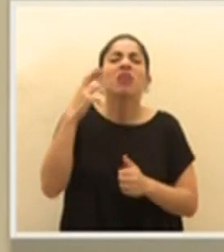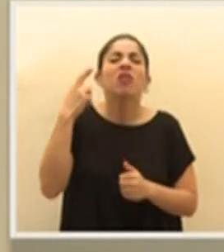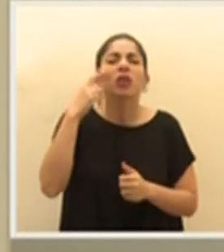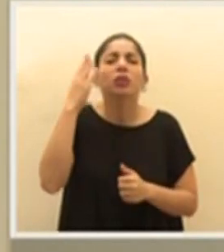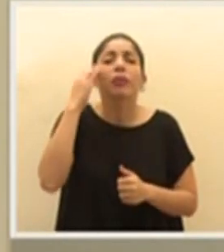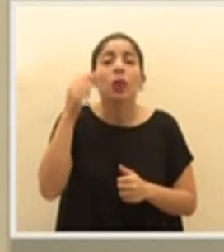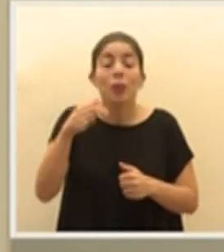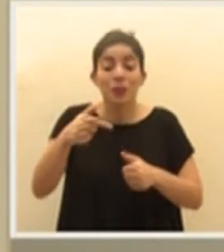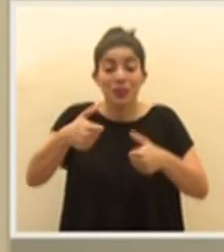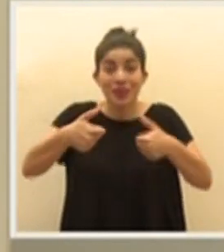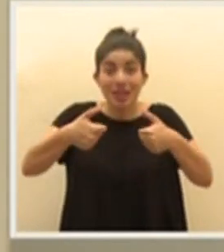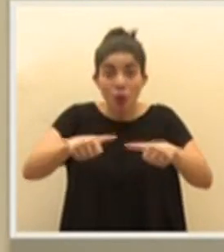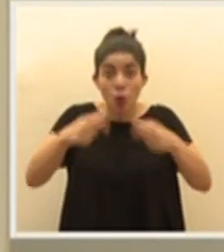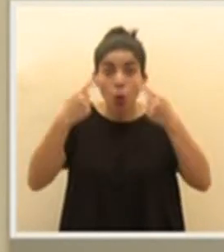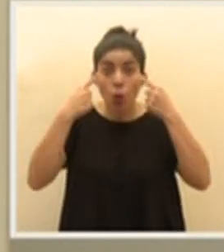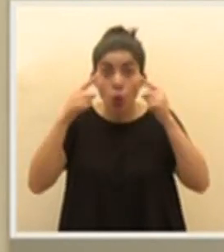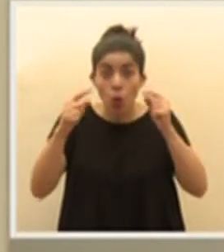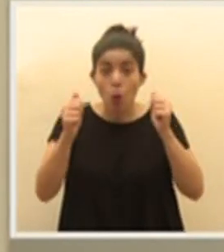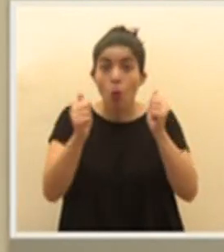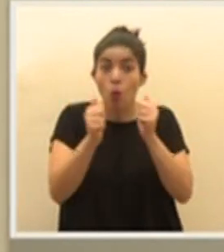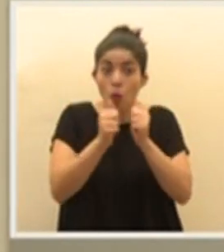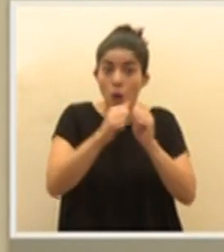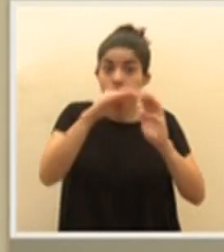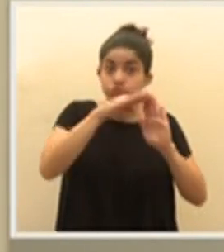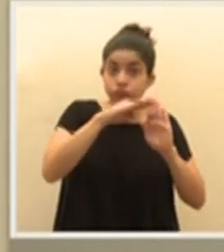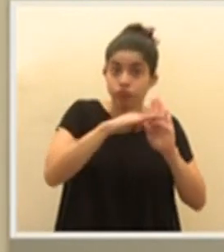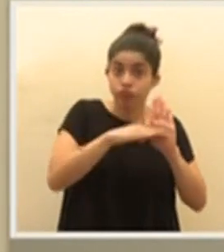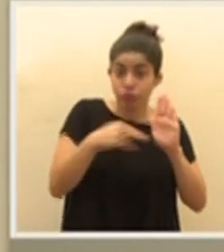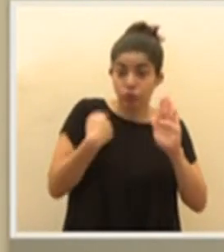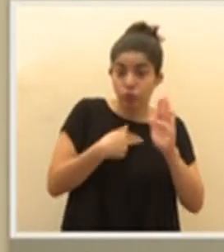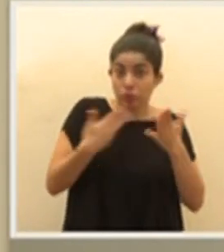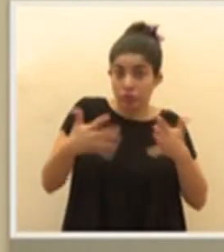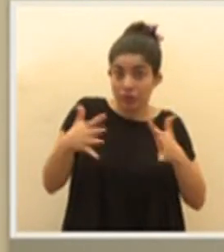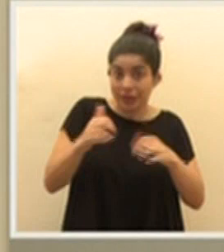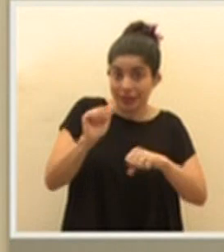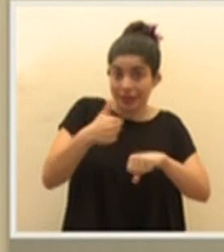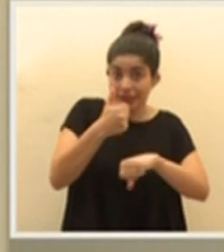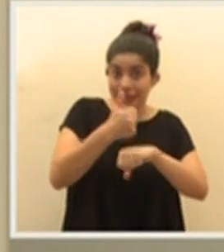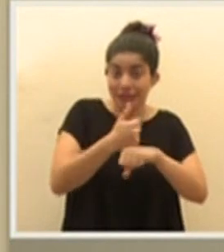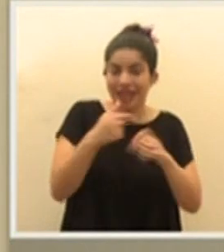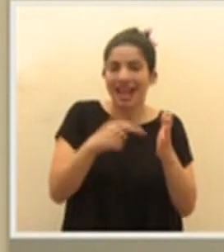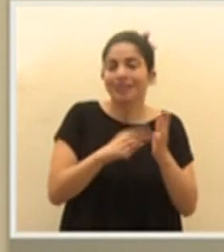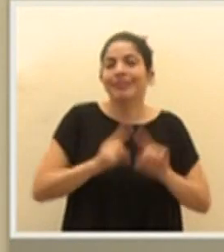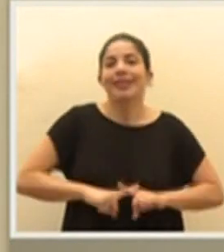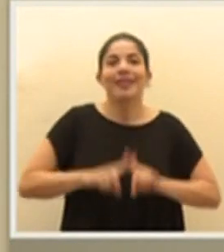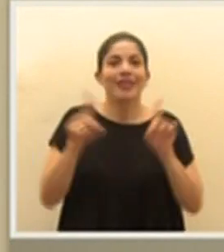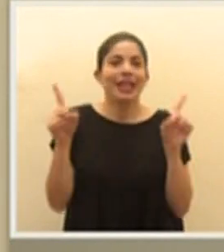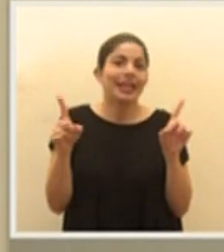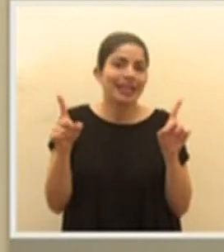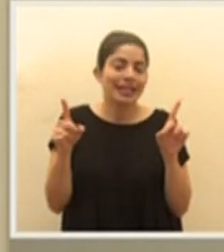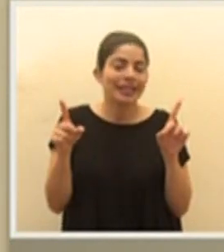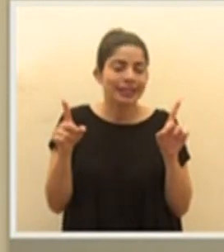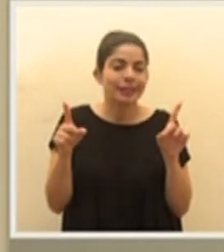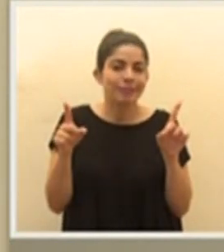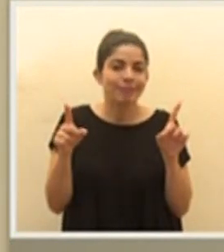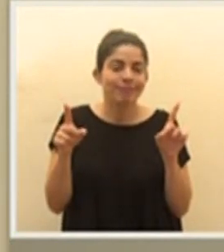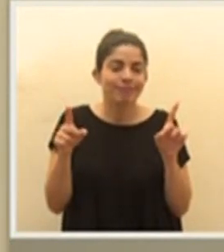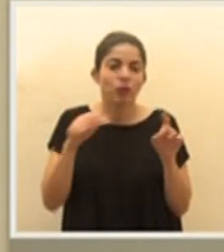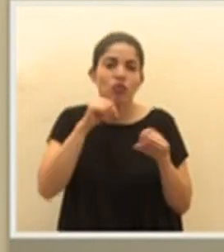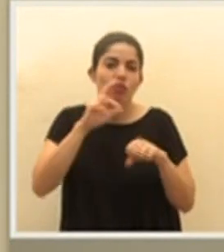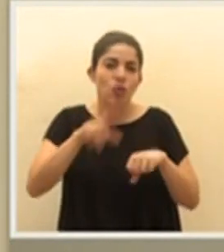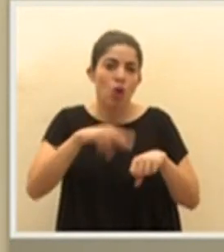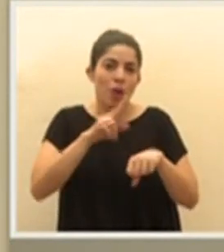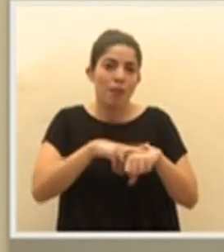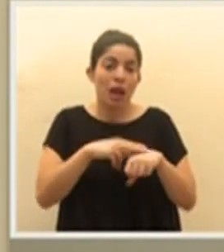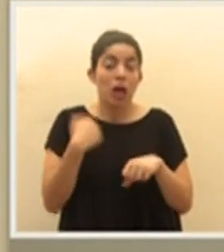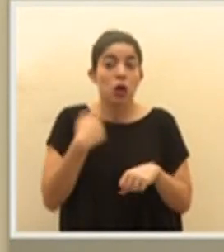el acuerdo al que llegamos con las medidas que hemos establecido son atípicas y de hecho, hasta donde